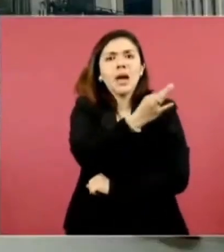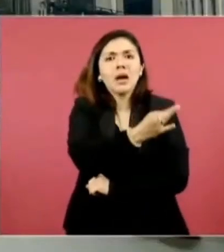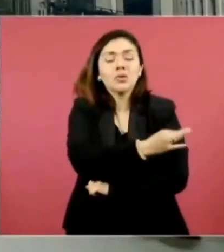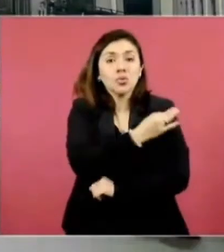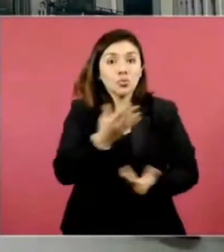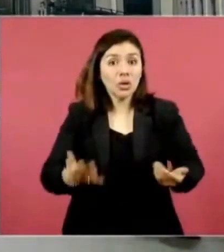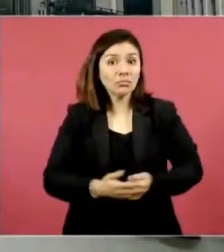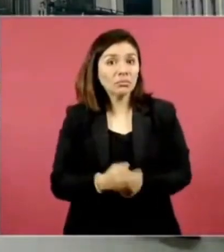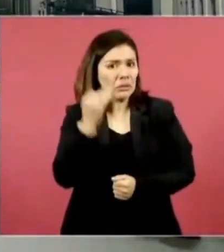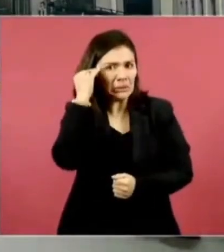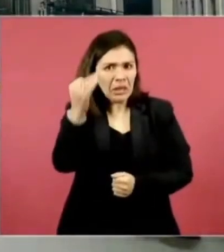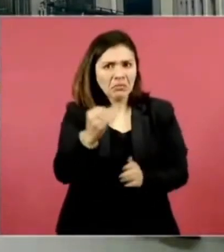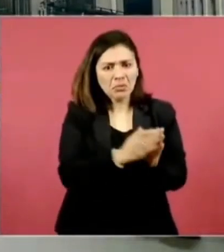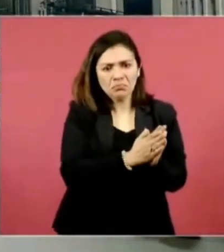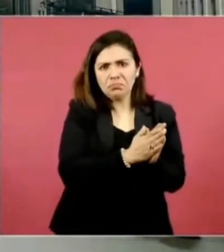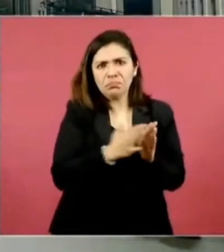meses